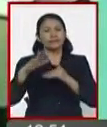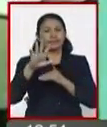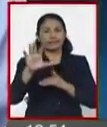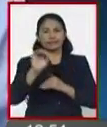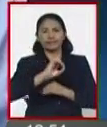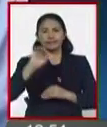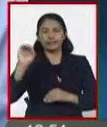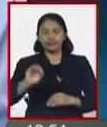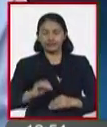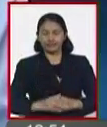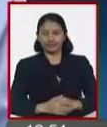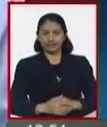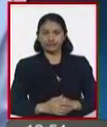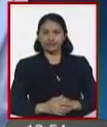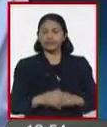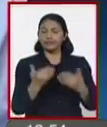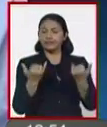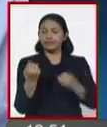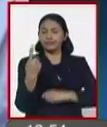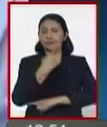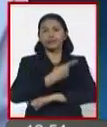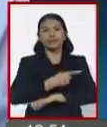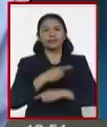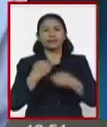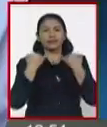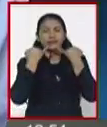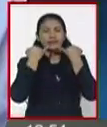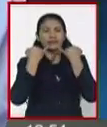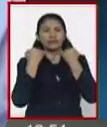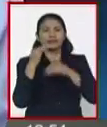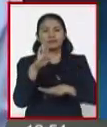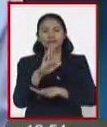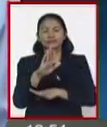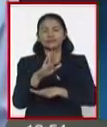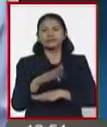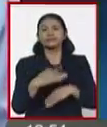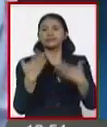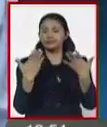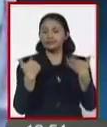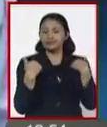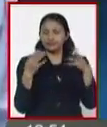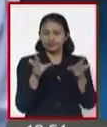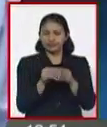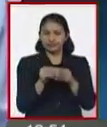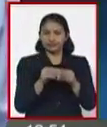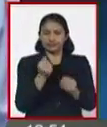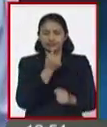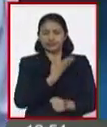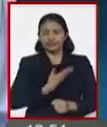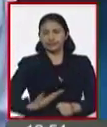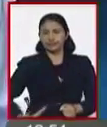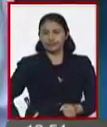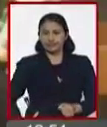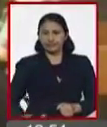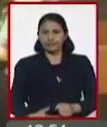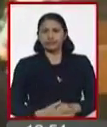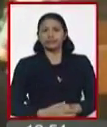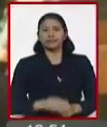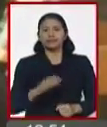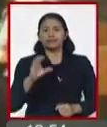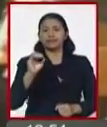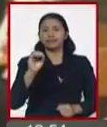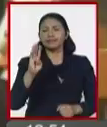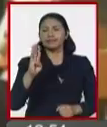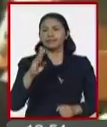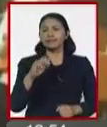5% también informal este día horas de la tarde hay largos señor presidente de la república